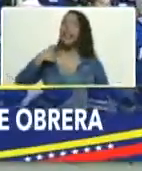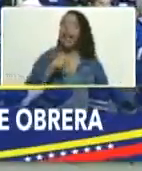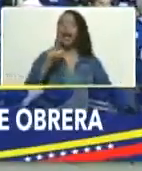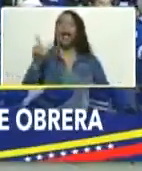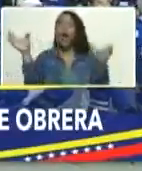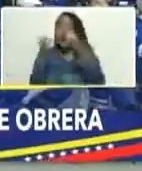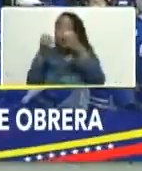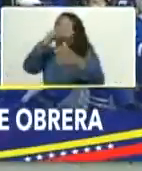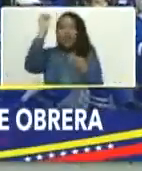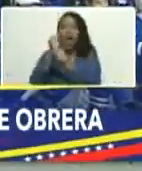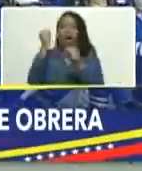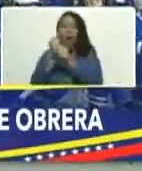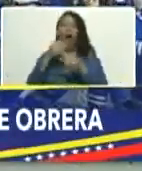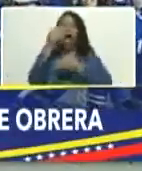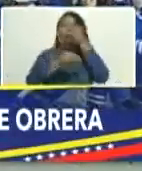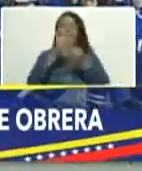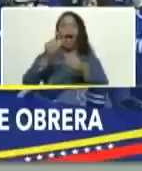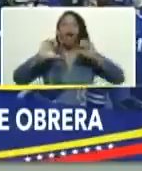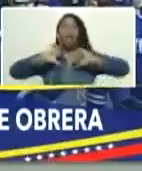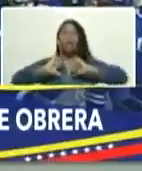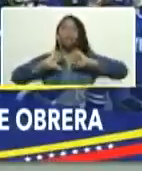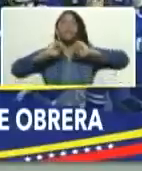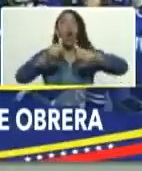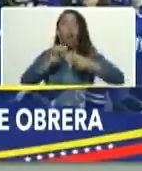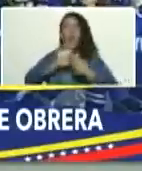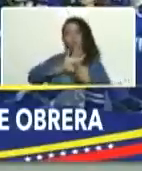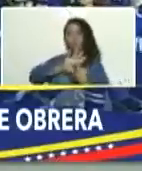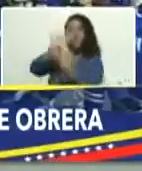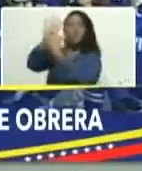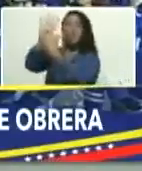obrera la que tome la iniciativa.